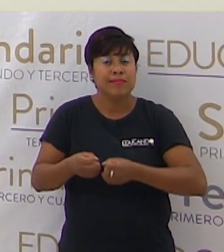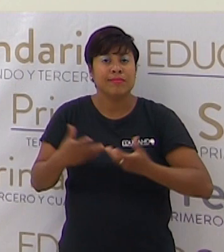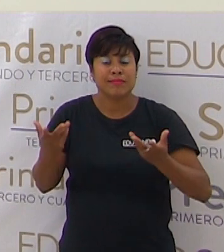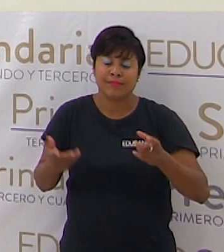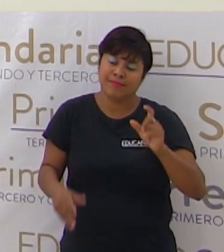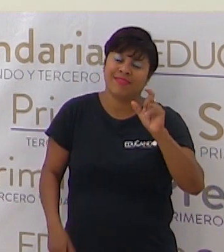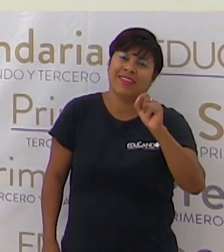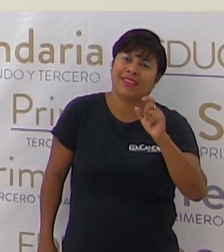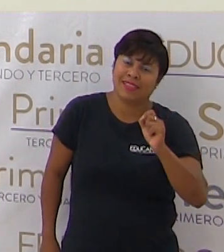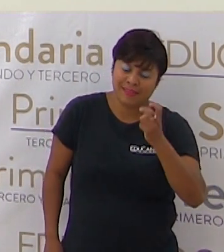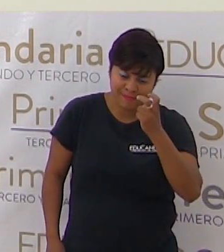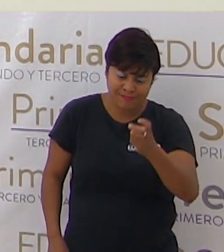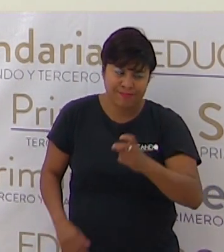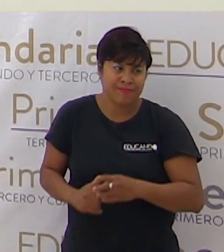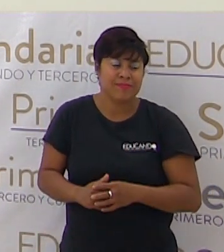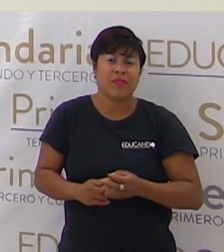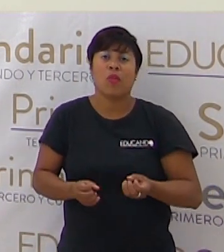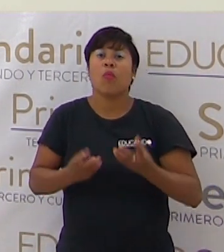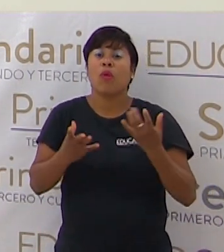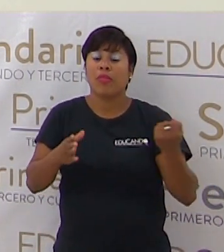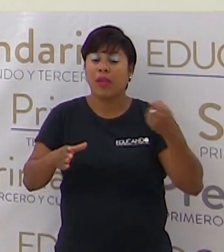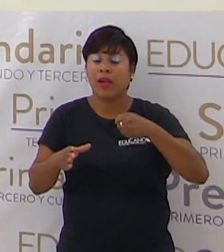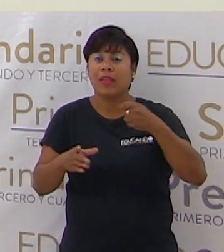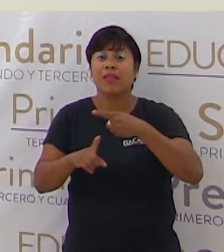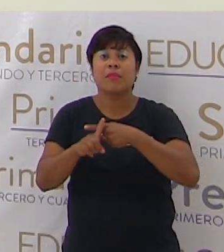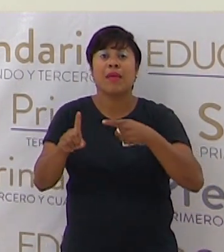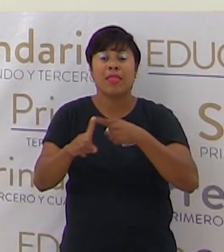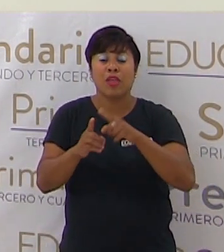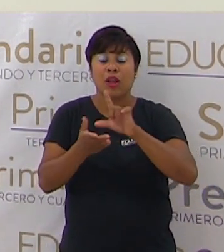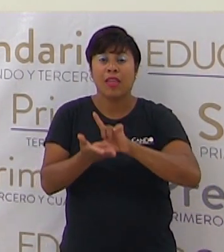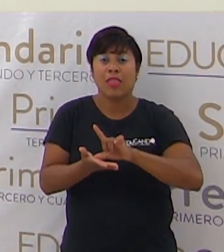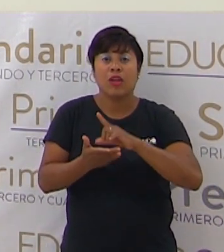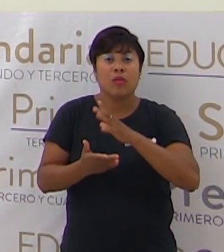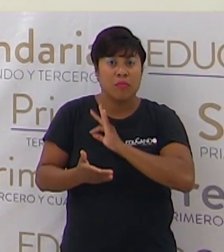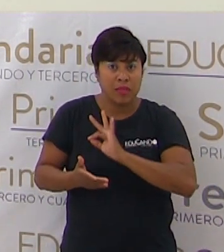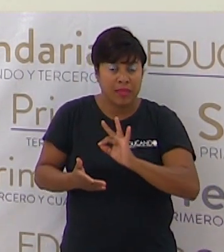Pues 20, ¿verdad? ¿Cuántas jarras de medio litro le caben?